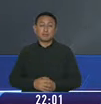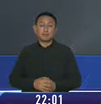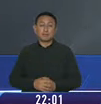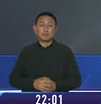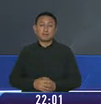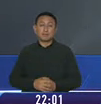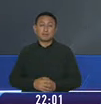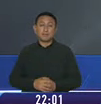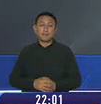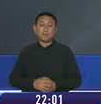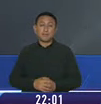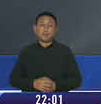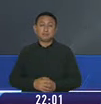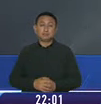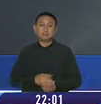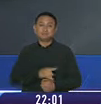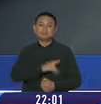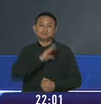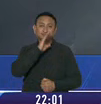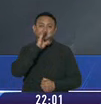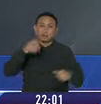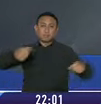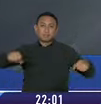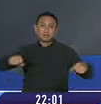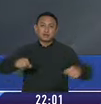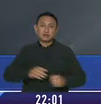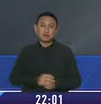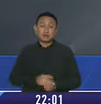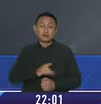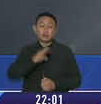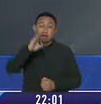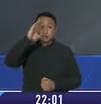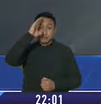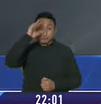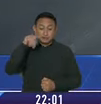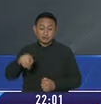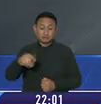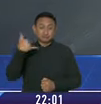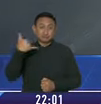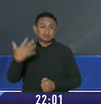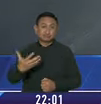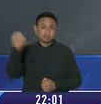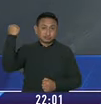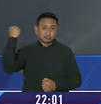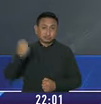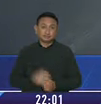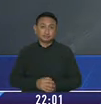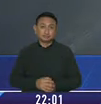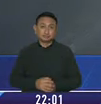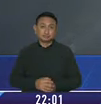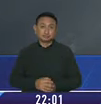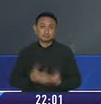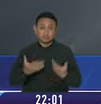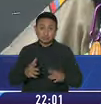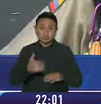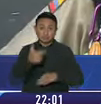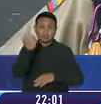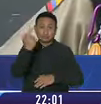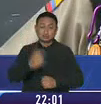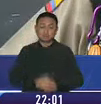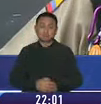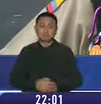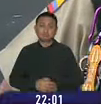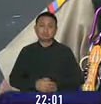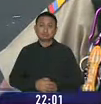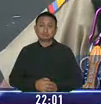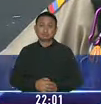de costumbre, en moto. Le quitan, según la policía, un teléfono celular y tras ello le dispararon. ¿Y por